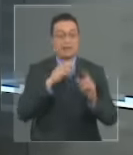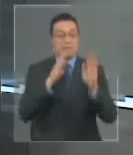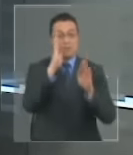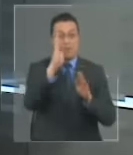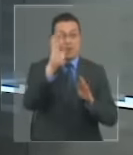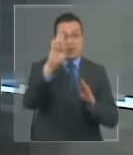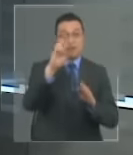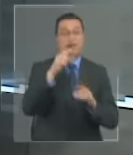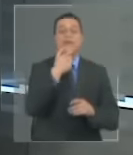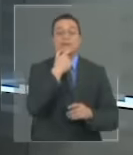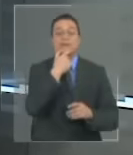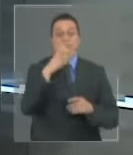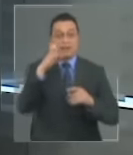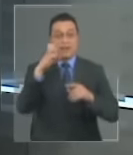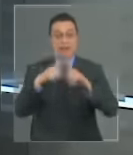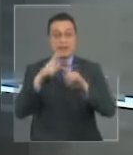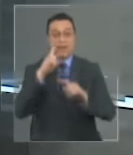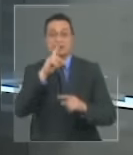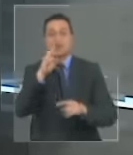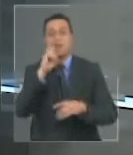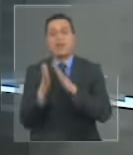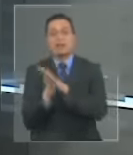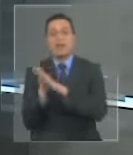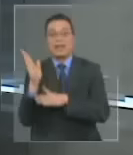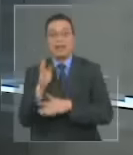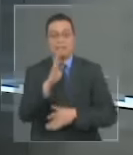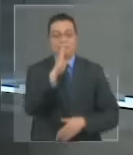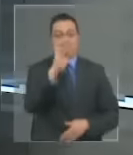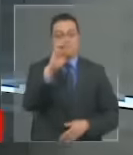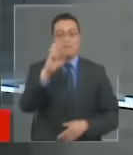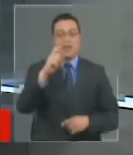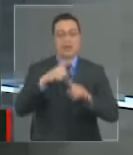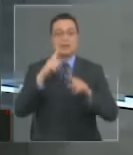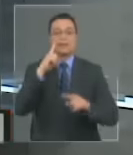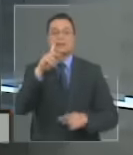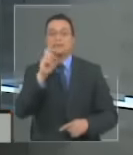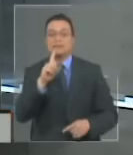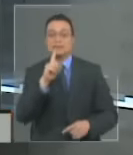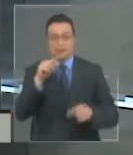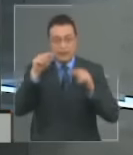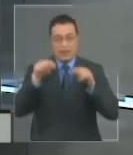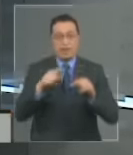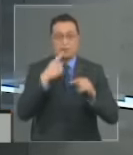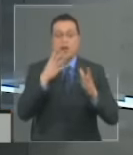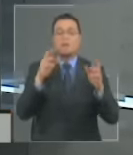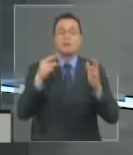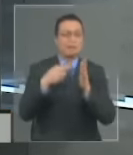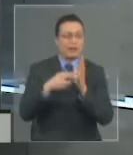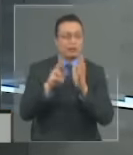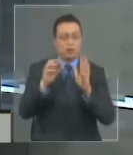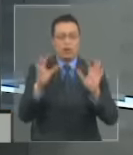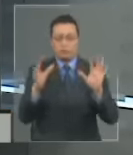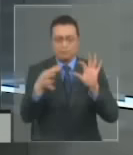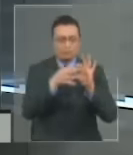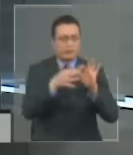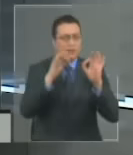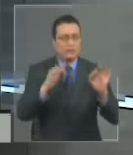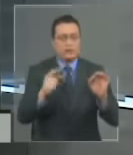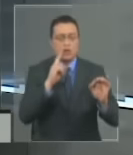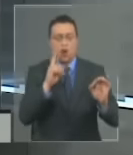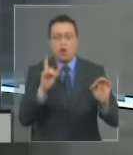Bre de Bretaña y exit de salir en inglés. Resume una consulta cuyo resultado no es técnicamente vinculante, pero que